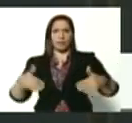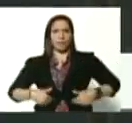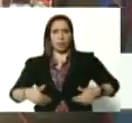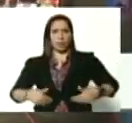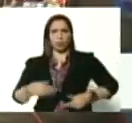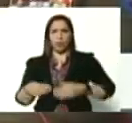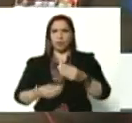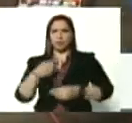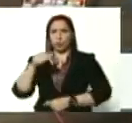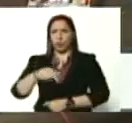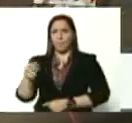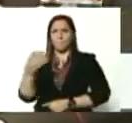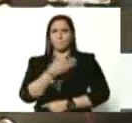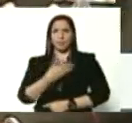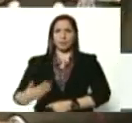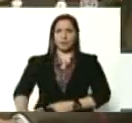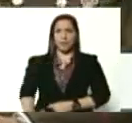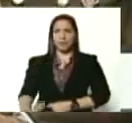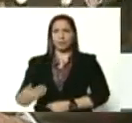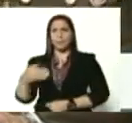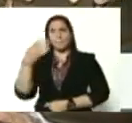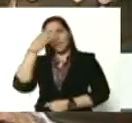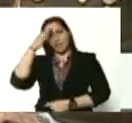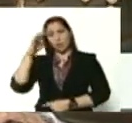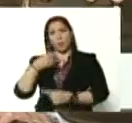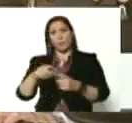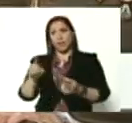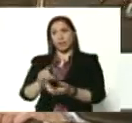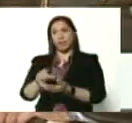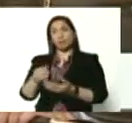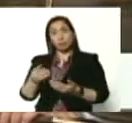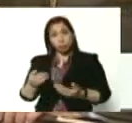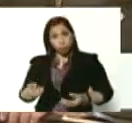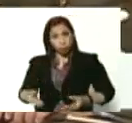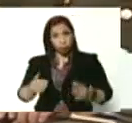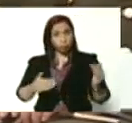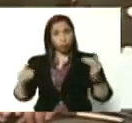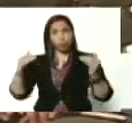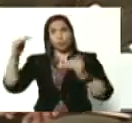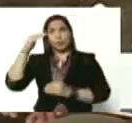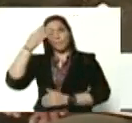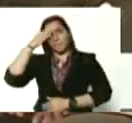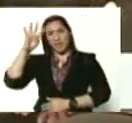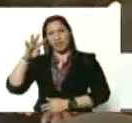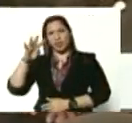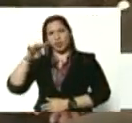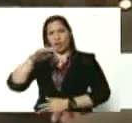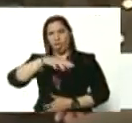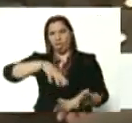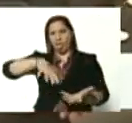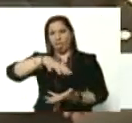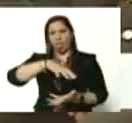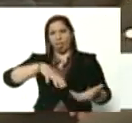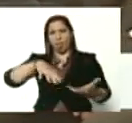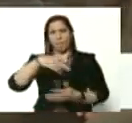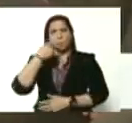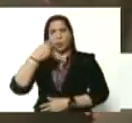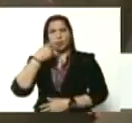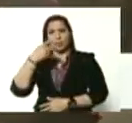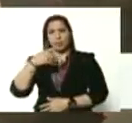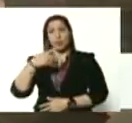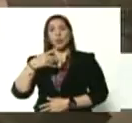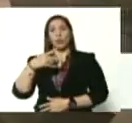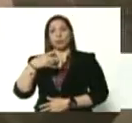que hace hoy el presidente de lópez obrador para sacar a méxico de su laberinto político que es primero que todo un laberinto cultural